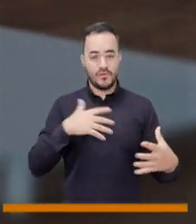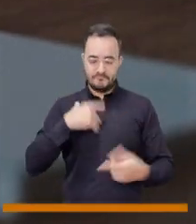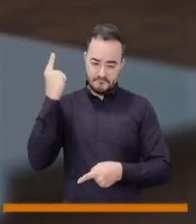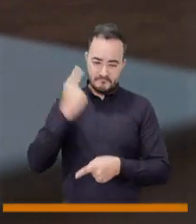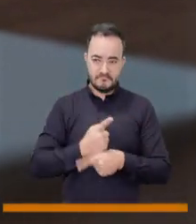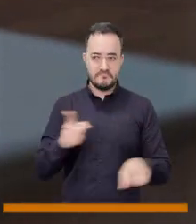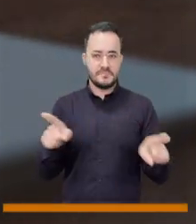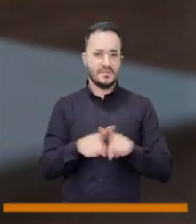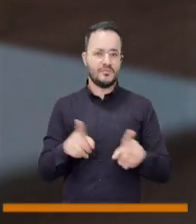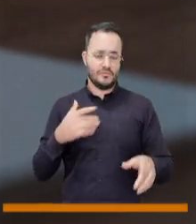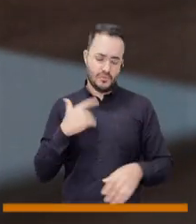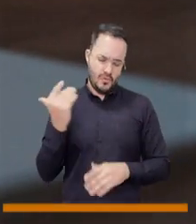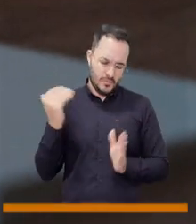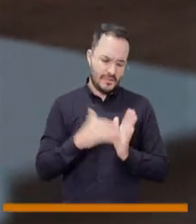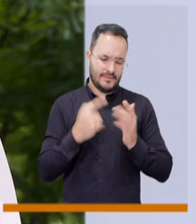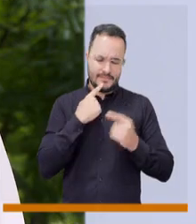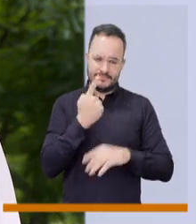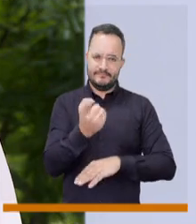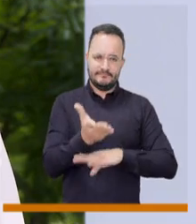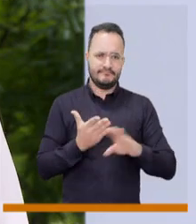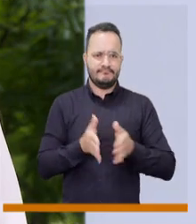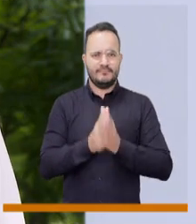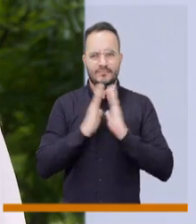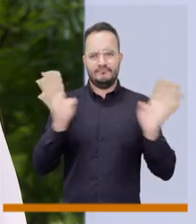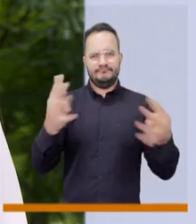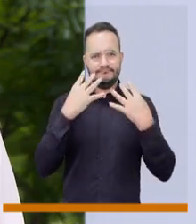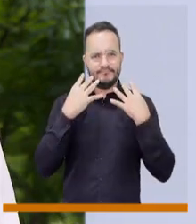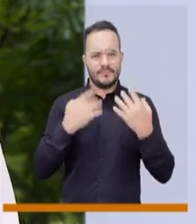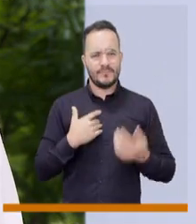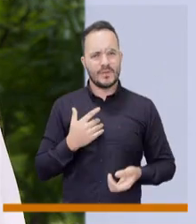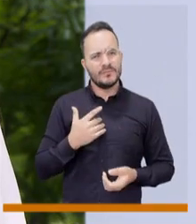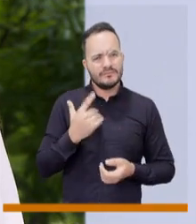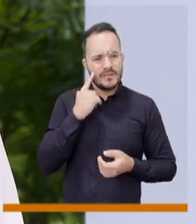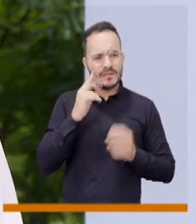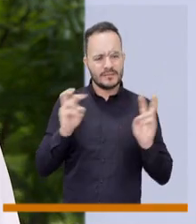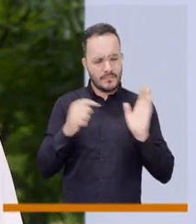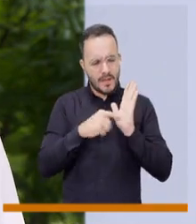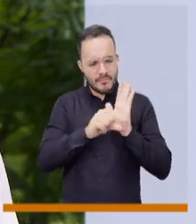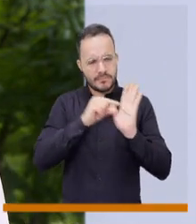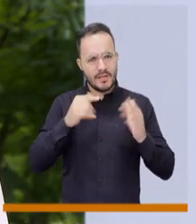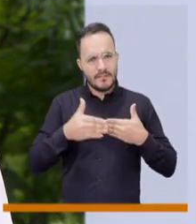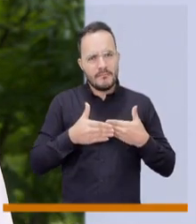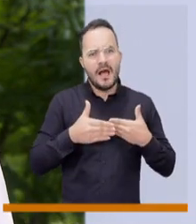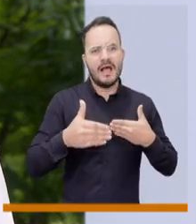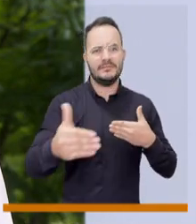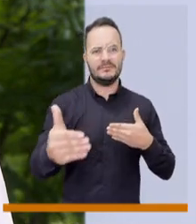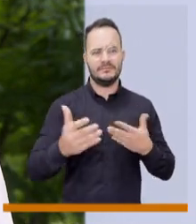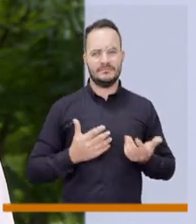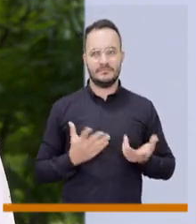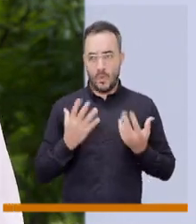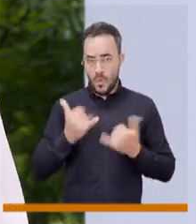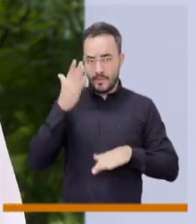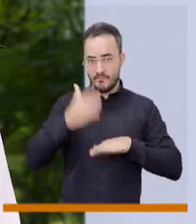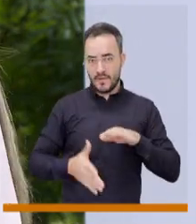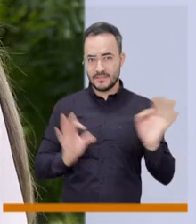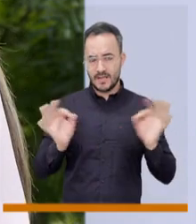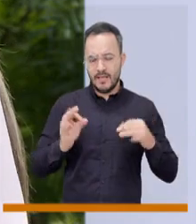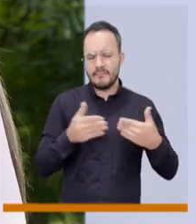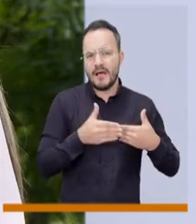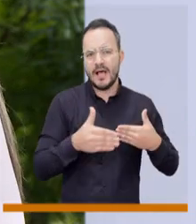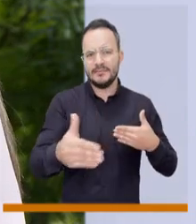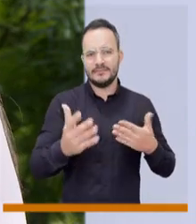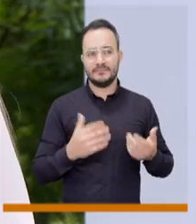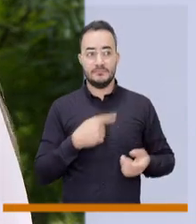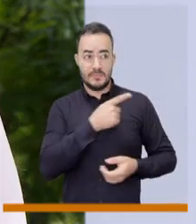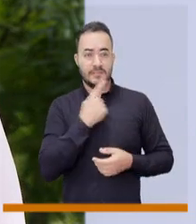la mayoría, y yo lo vuelvo a pedir acá públicamente, ¿por qué no ampliamos la cláusula de protección al patrimonio público? Hoy no se ha